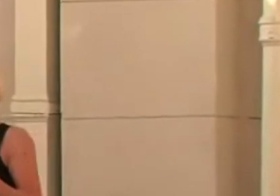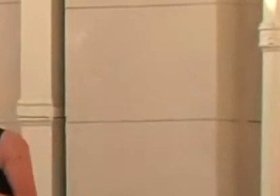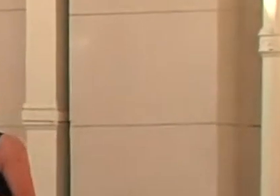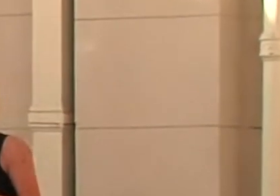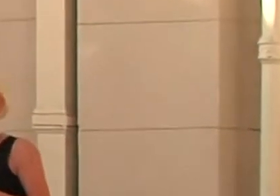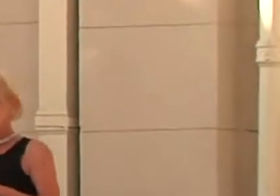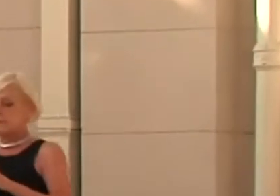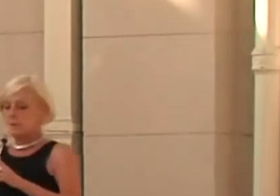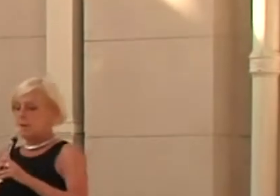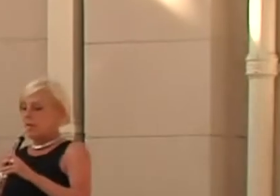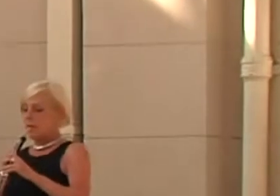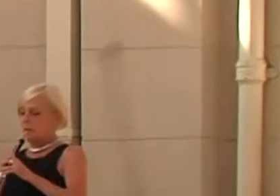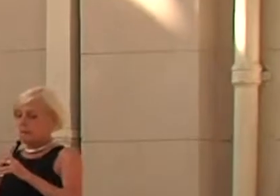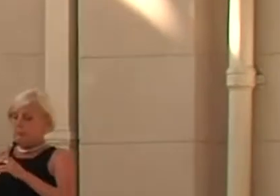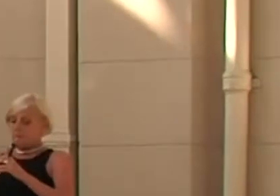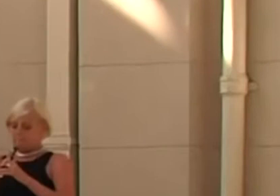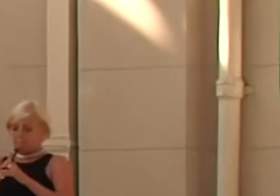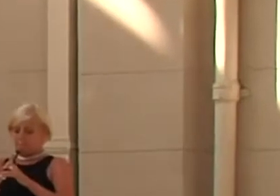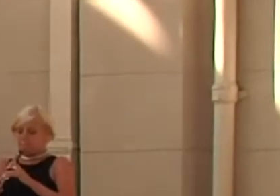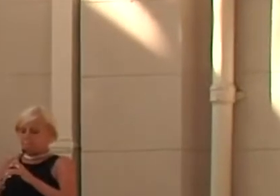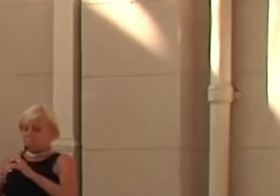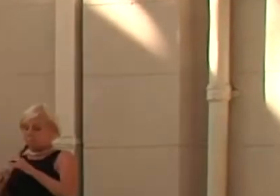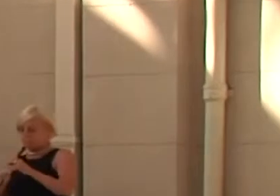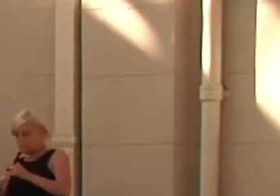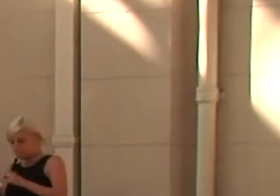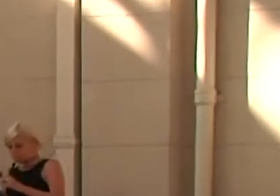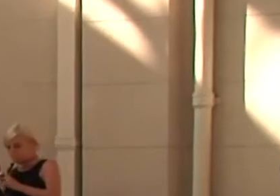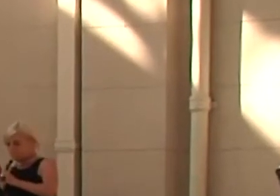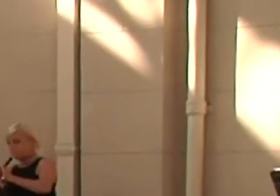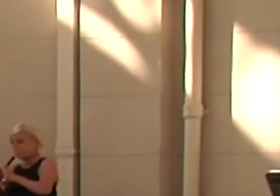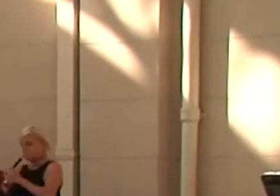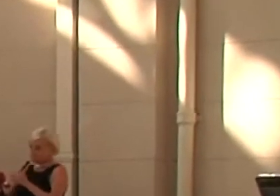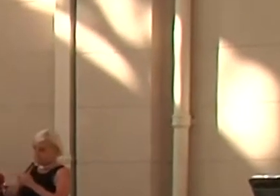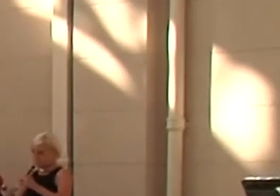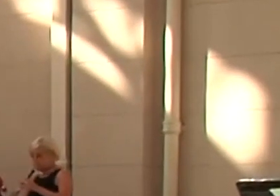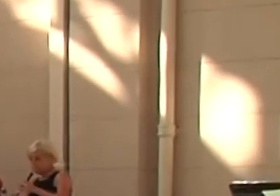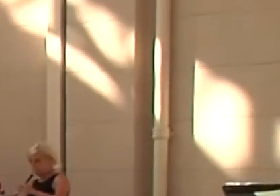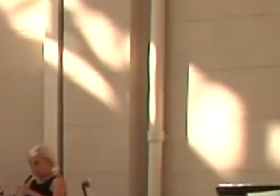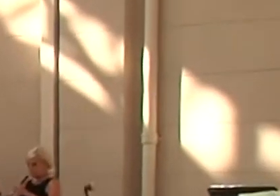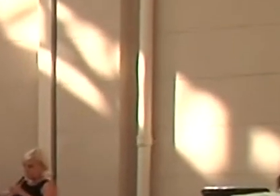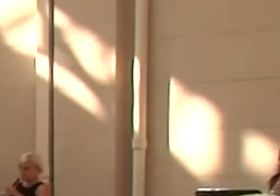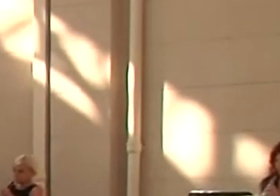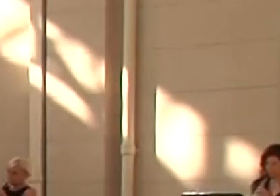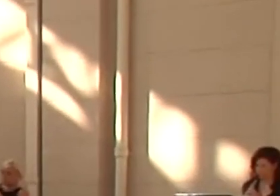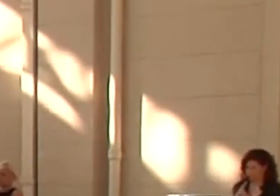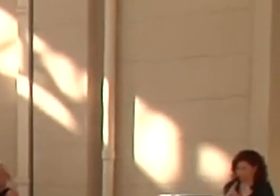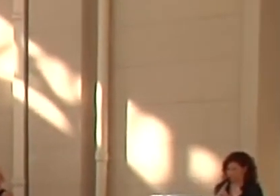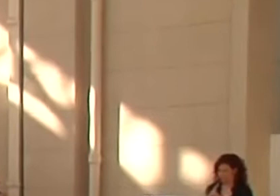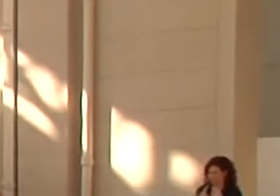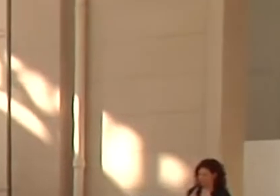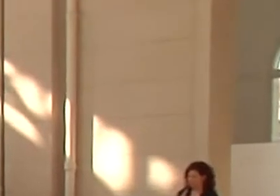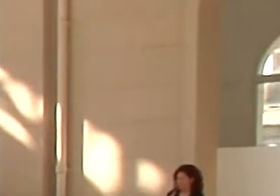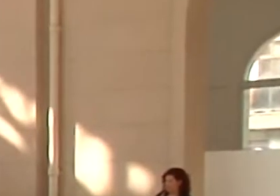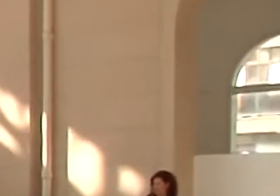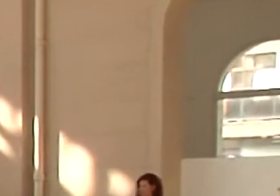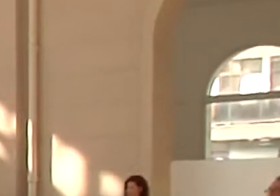ideal para llevar a cabo nuestra tarea de llevar gozo al alma de la